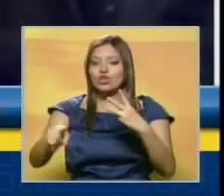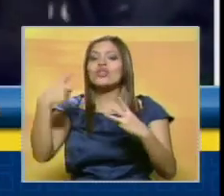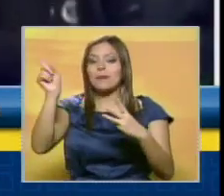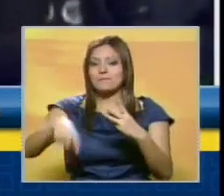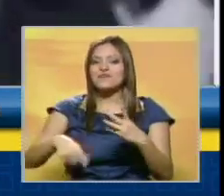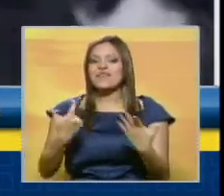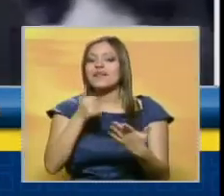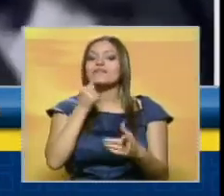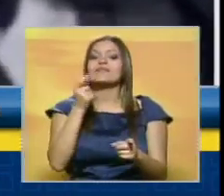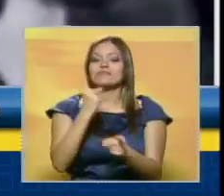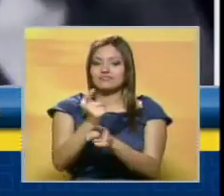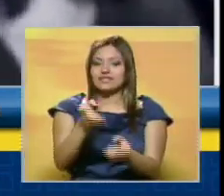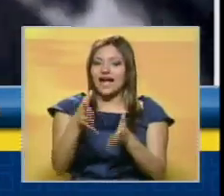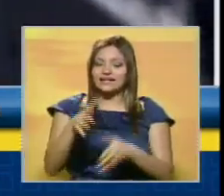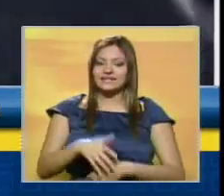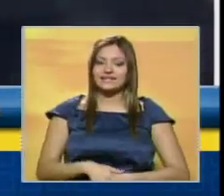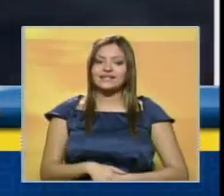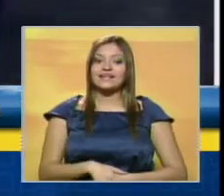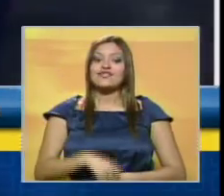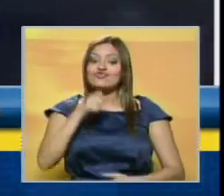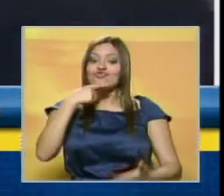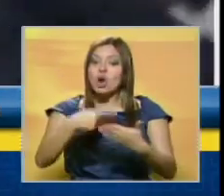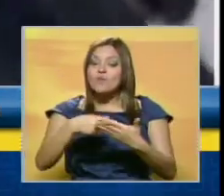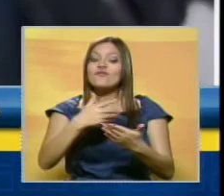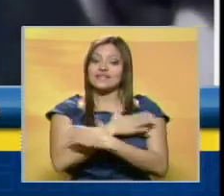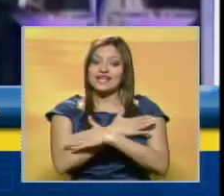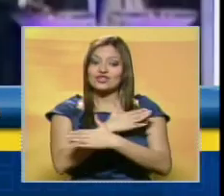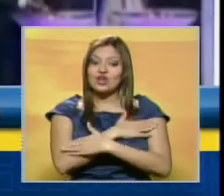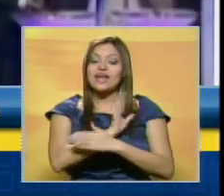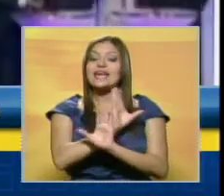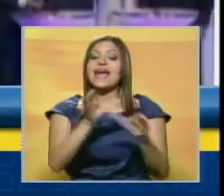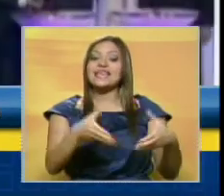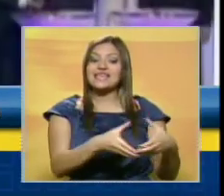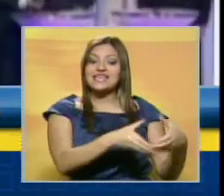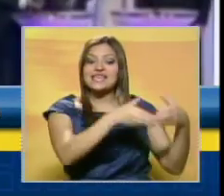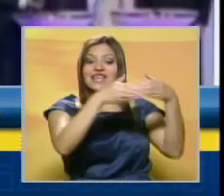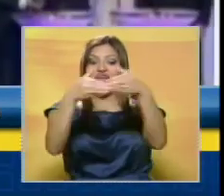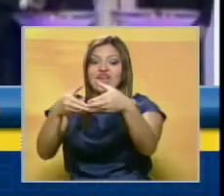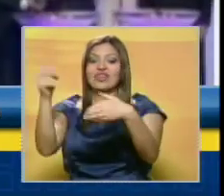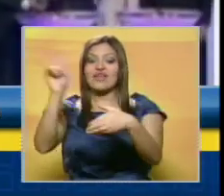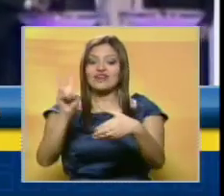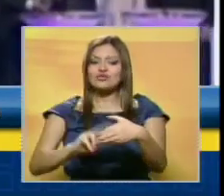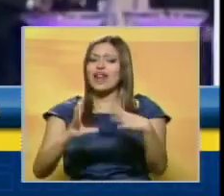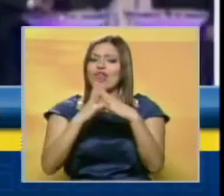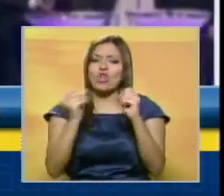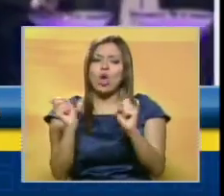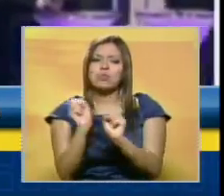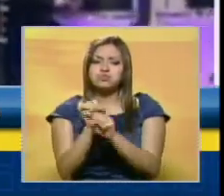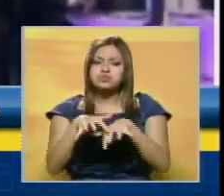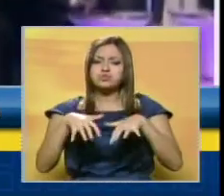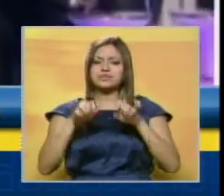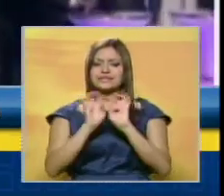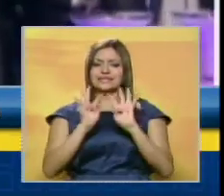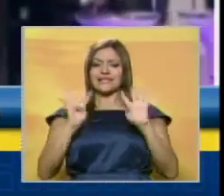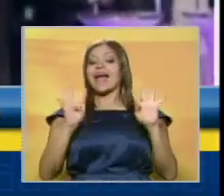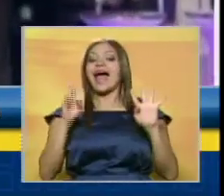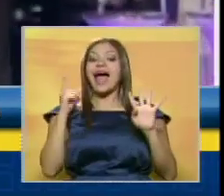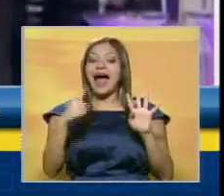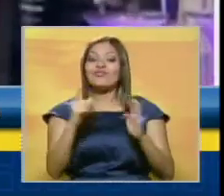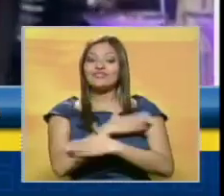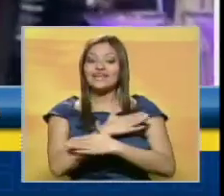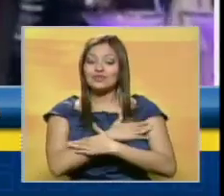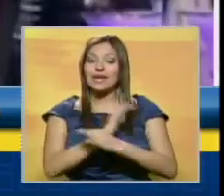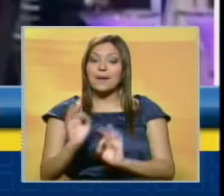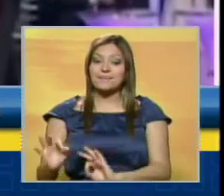Quemado Díaz. Tras anunciarse la cinta ganadora, Ferrari y el elenco de la película venezolana subieron al escenario para recibir el anhelado